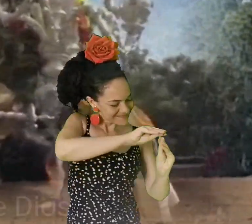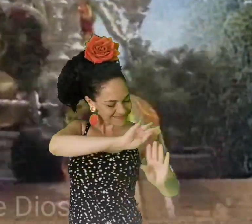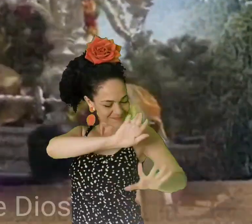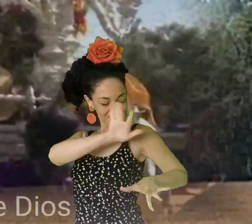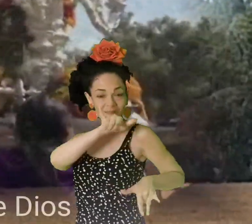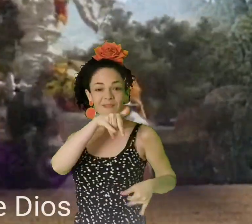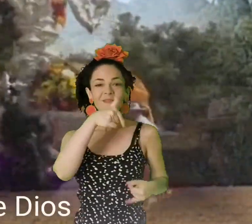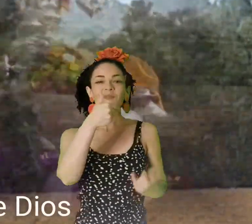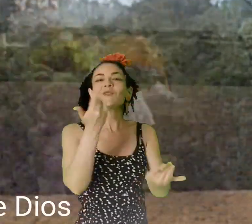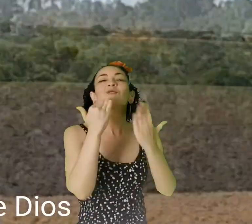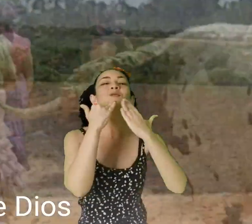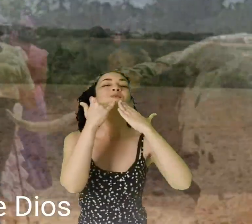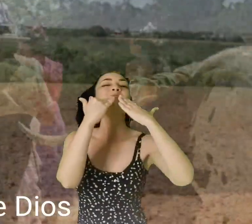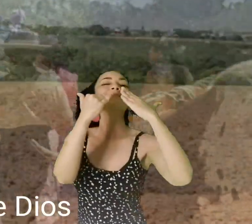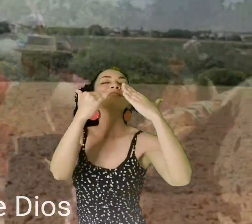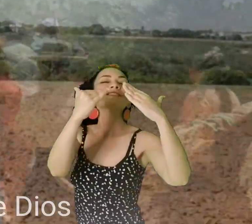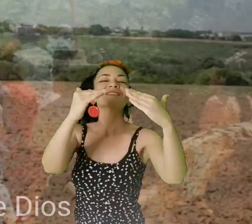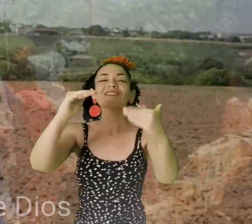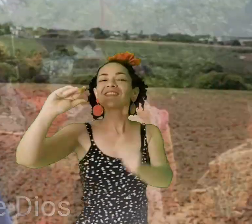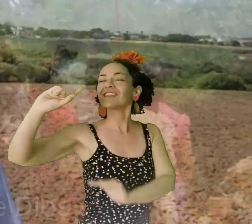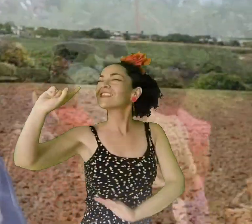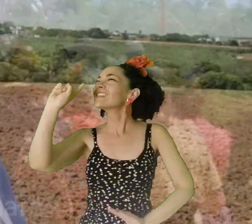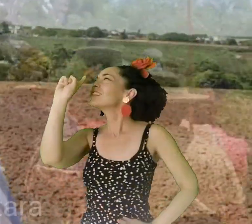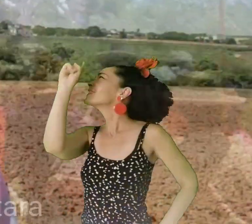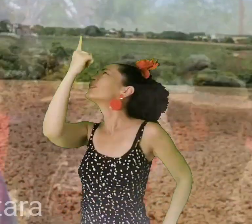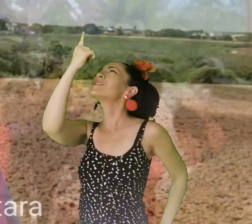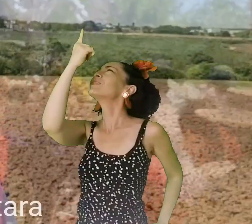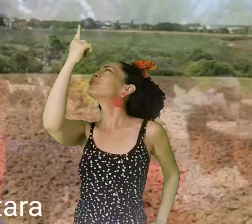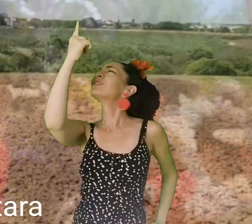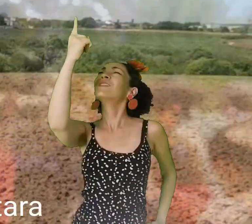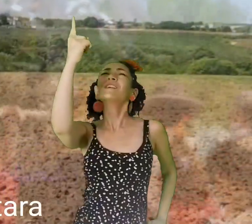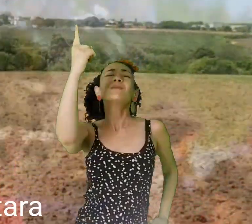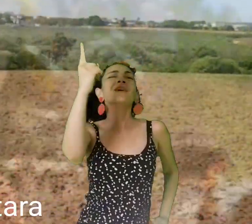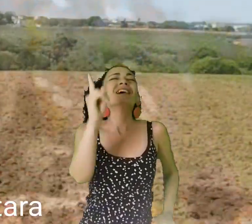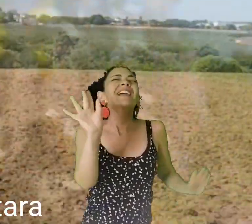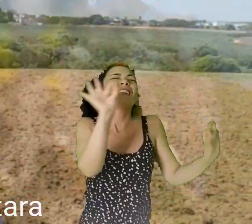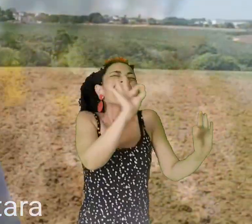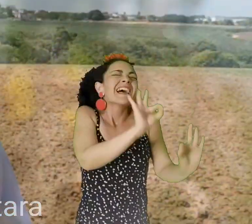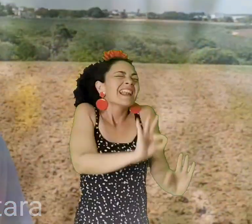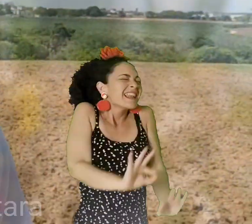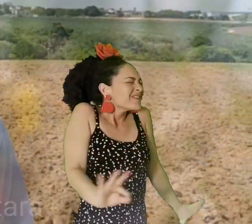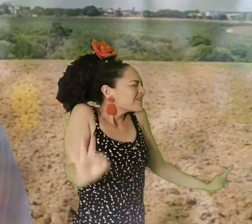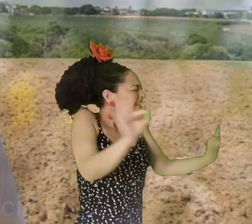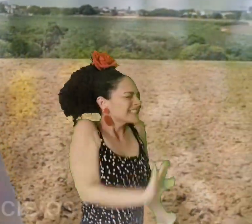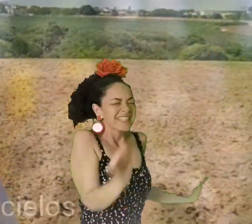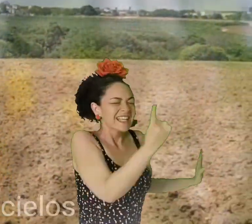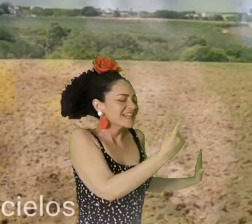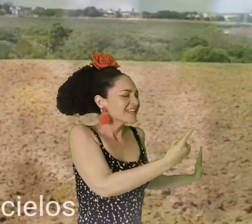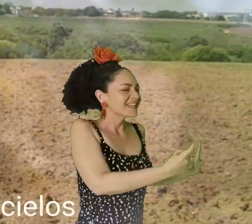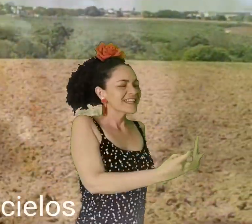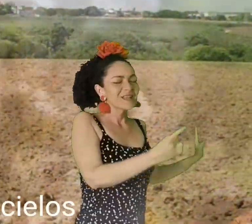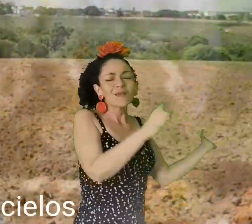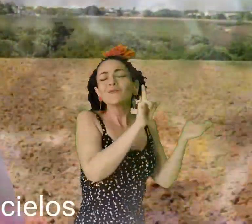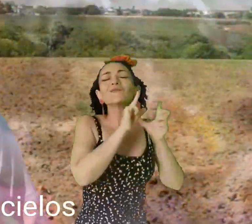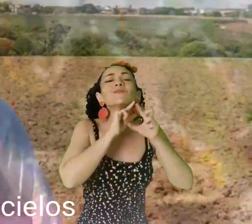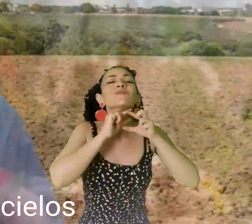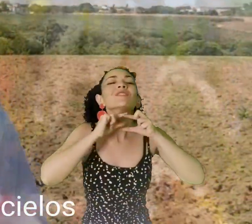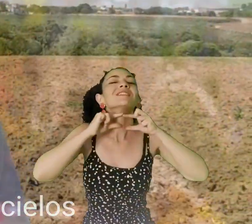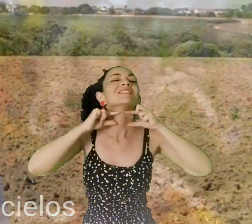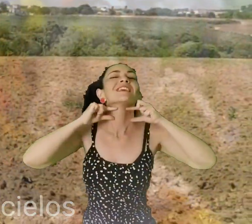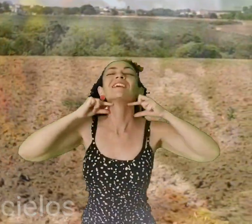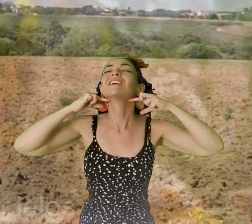con los suspiros de Dios. Y pa' que nada les faltara, un cura se